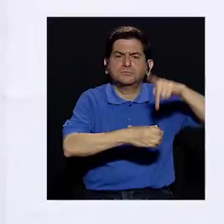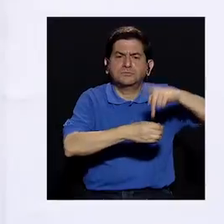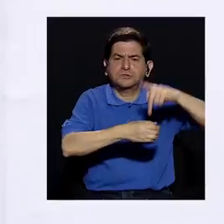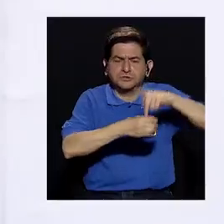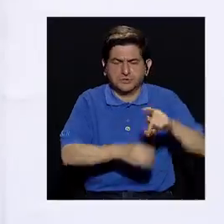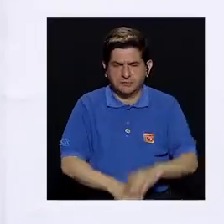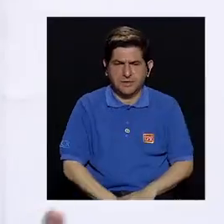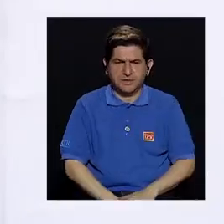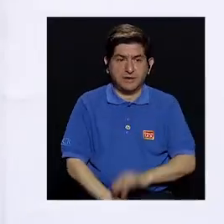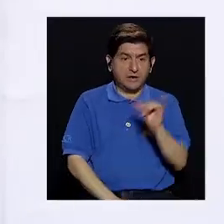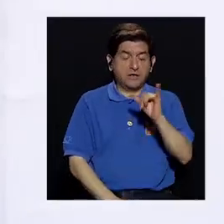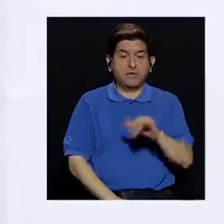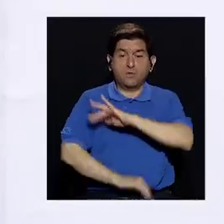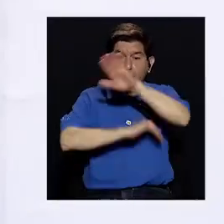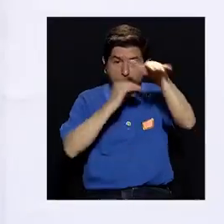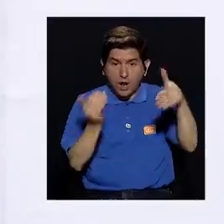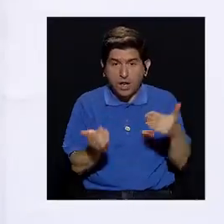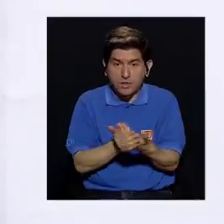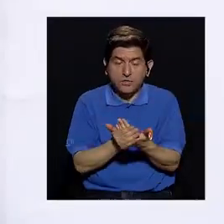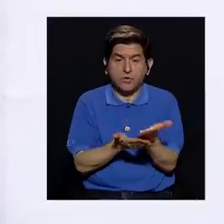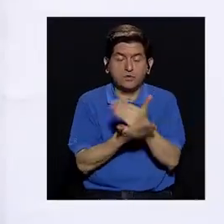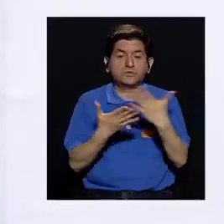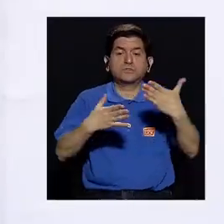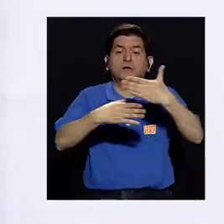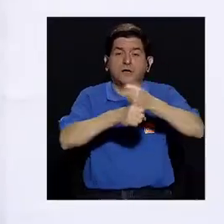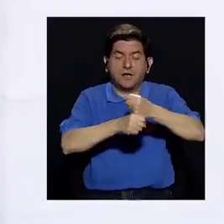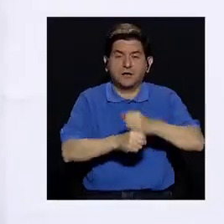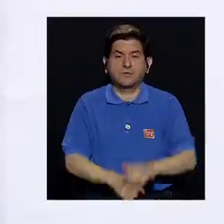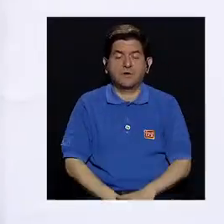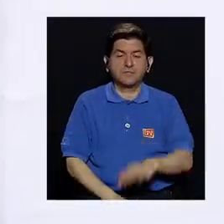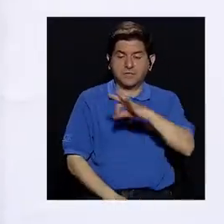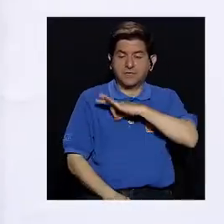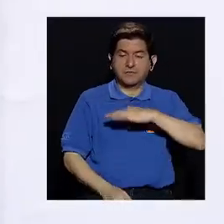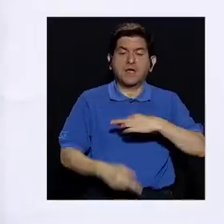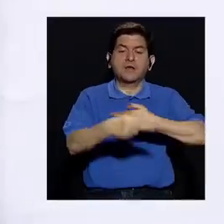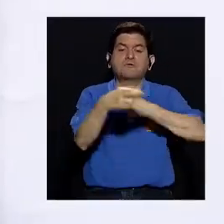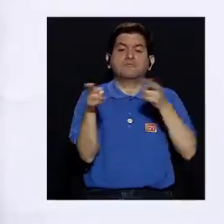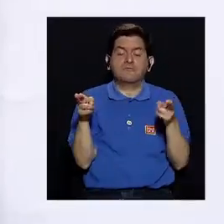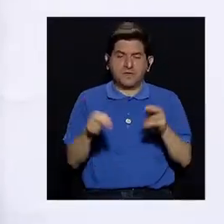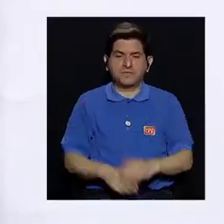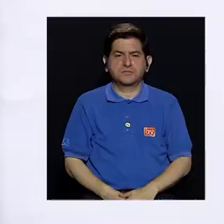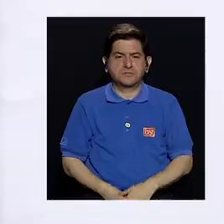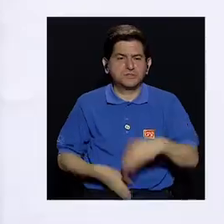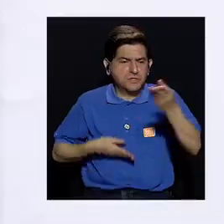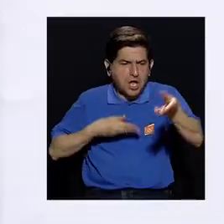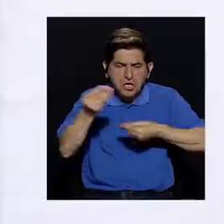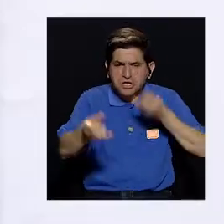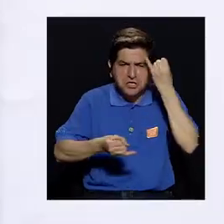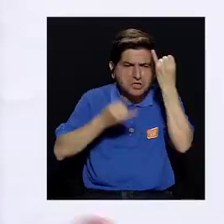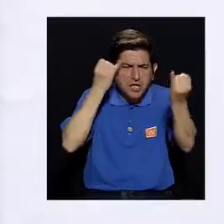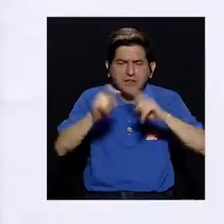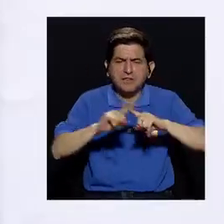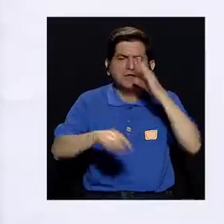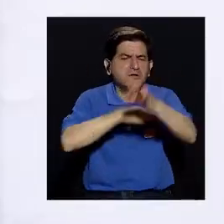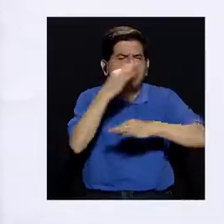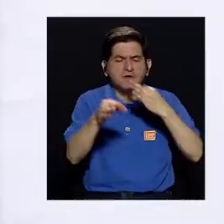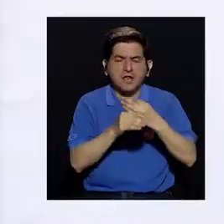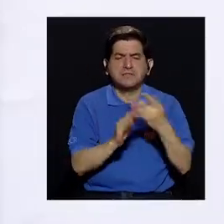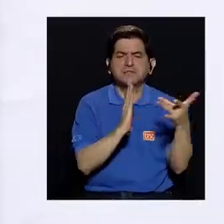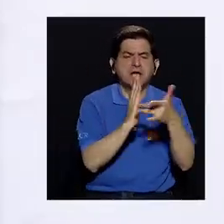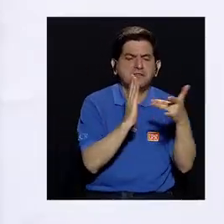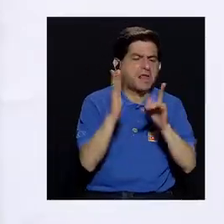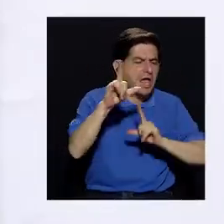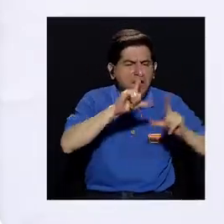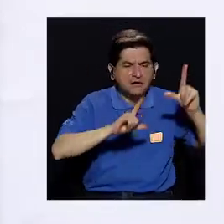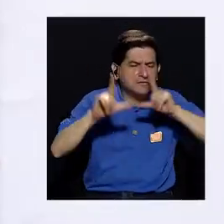participe de alguna manera entre todos hagamos algo que beneficie a la región el intercambio de ideas de diferentes tipo